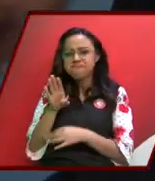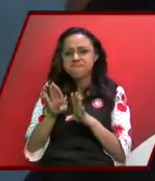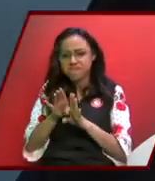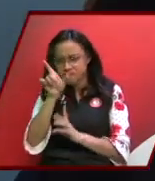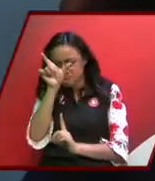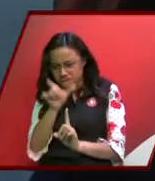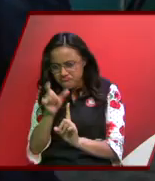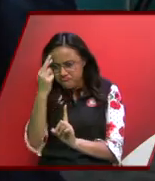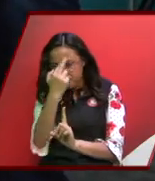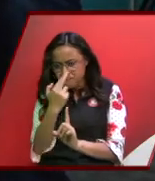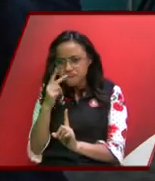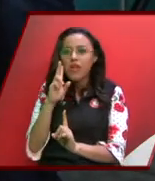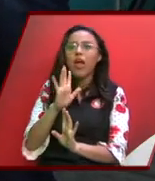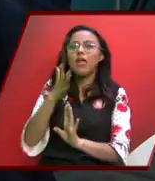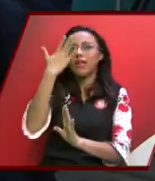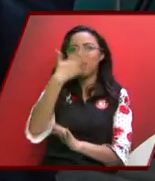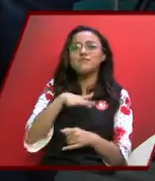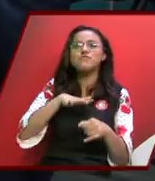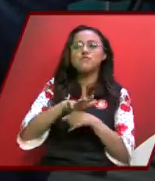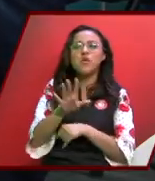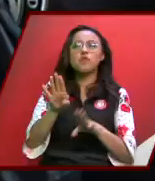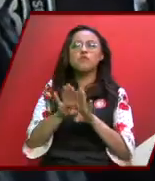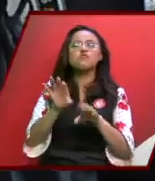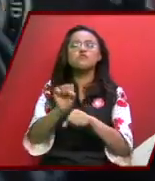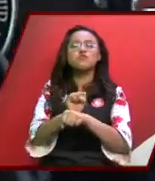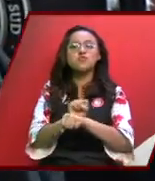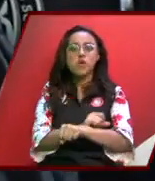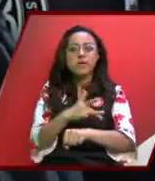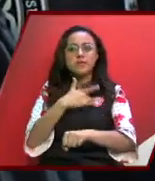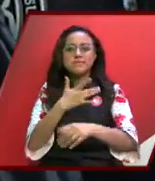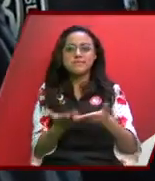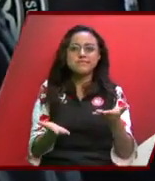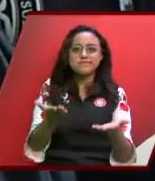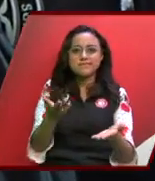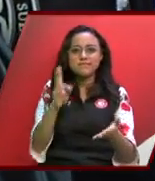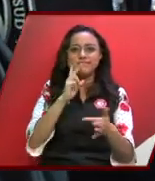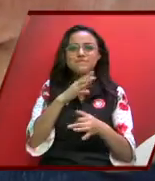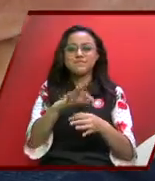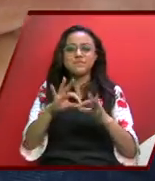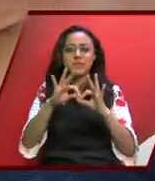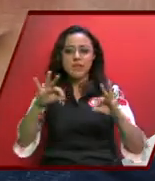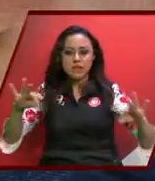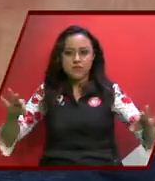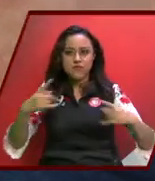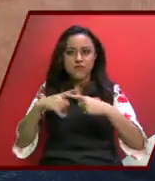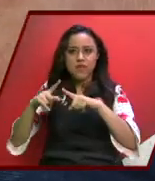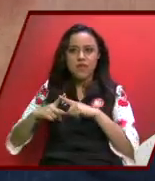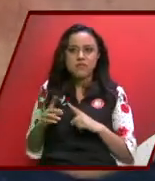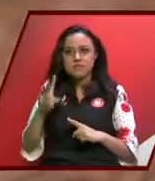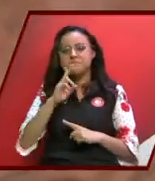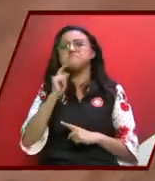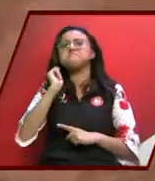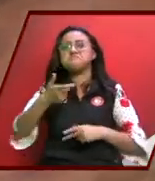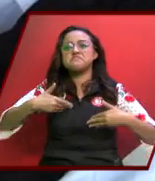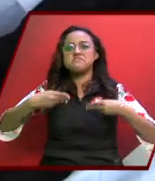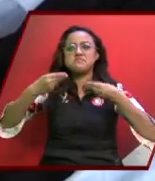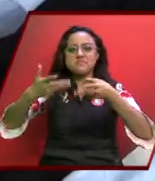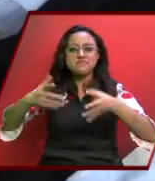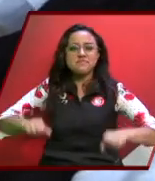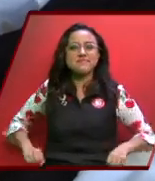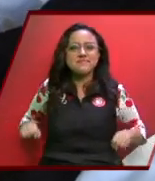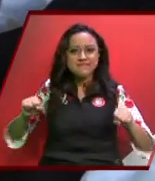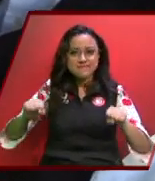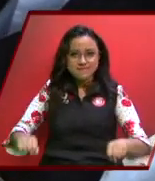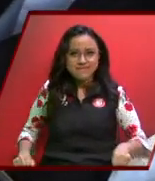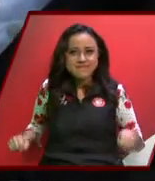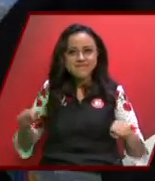el padecimiento que tiene, la sensibilidad en el cuerpo, el equilibrio y le tomamos medidas. Todo para poder entregarle una silla de ruedas